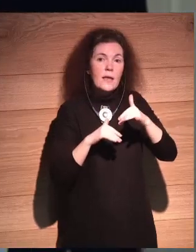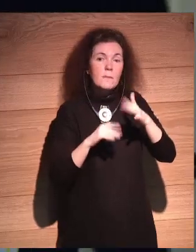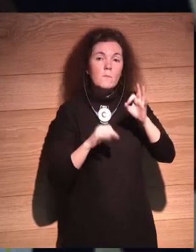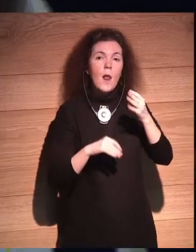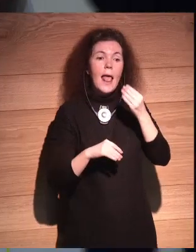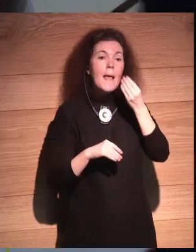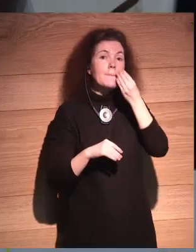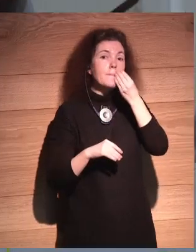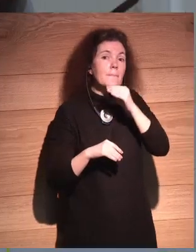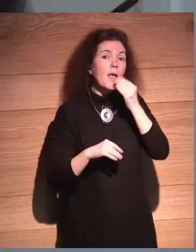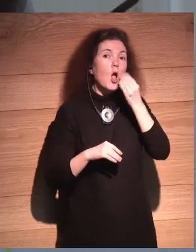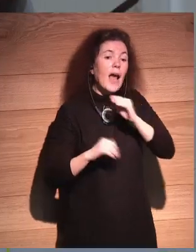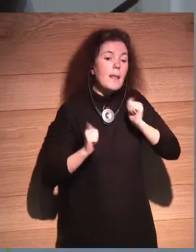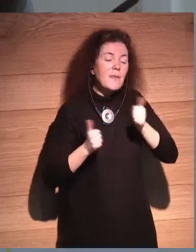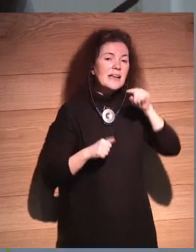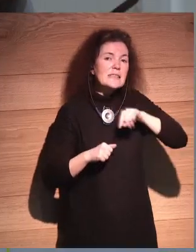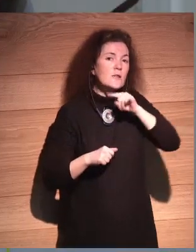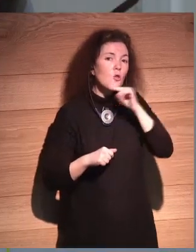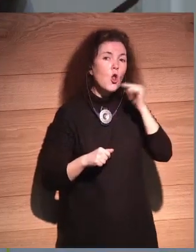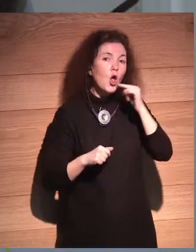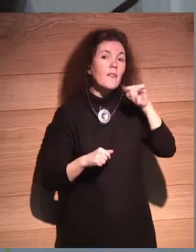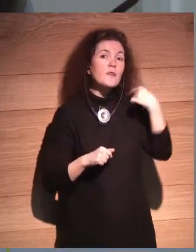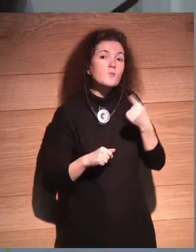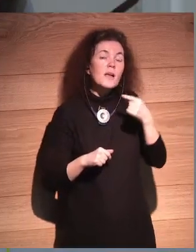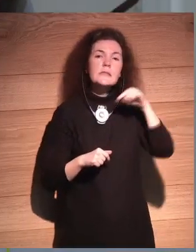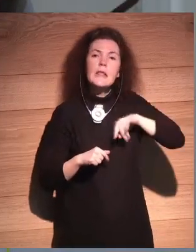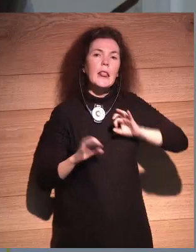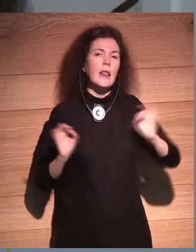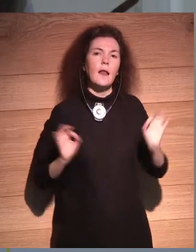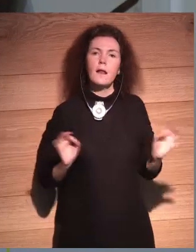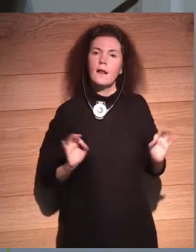los miembros empieza a notarse el dolor. Después ya no se siente nada.